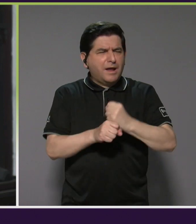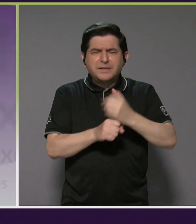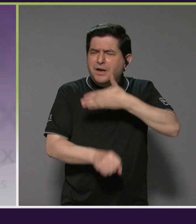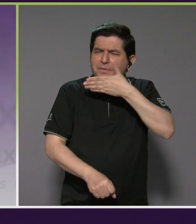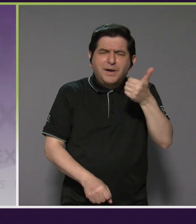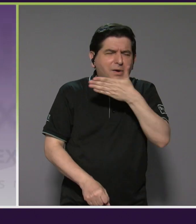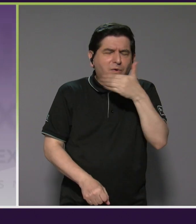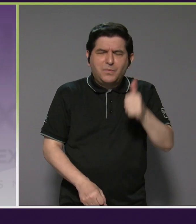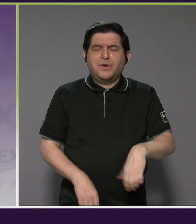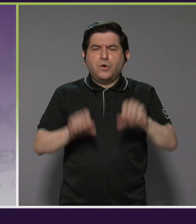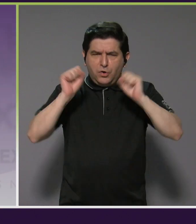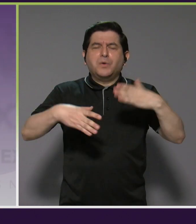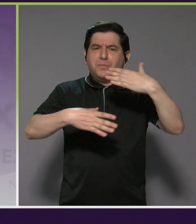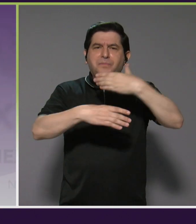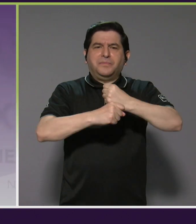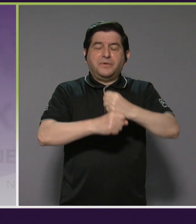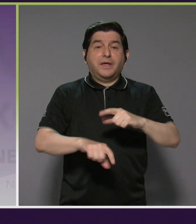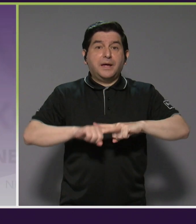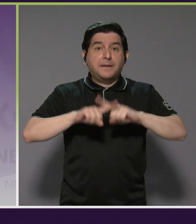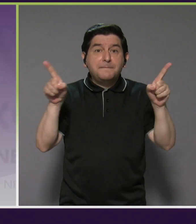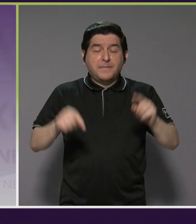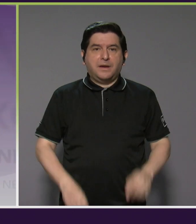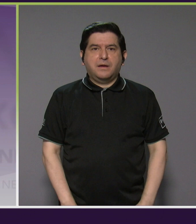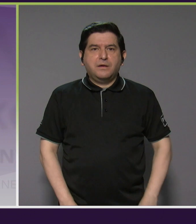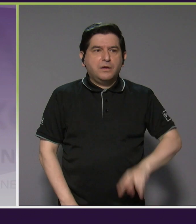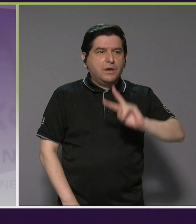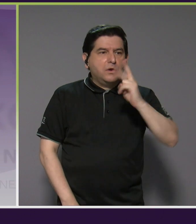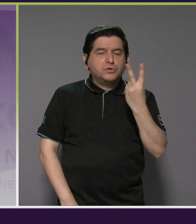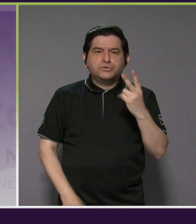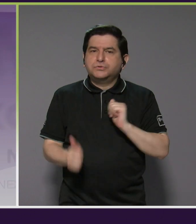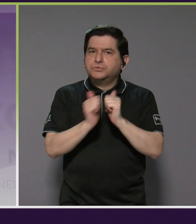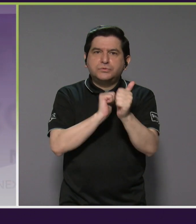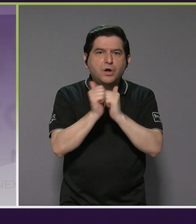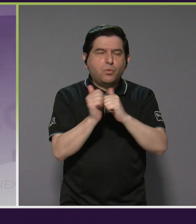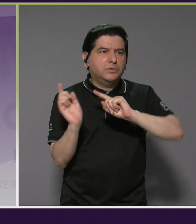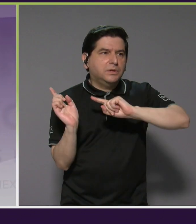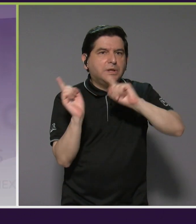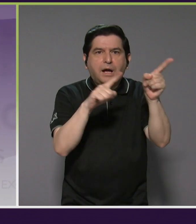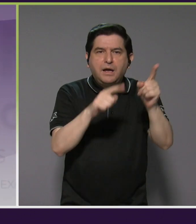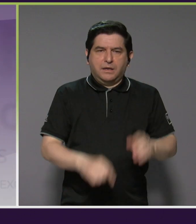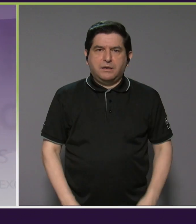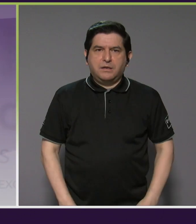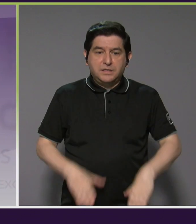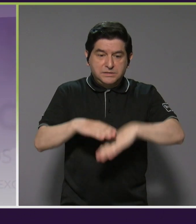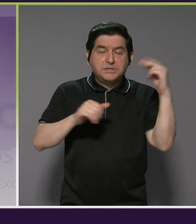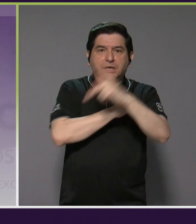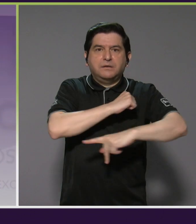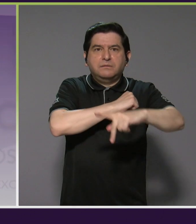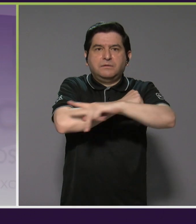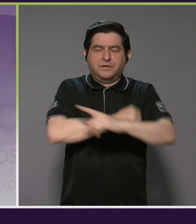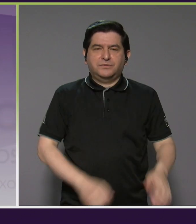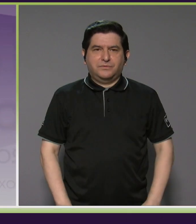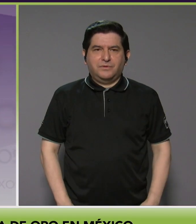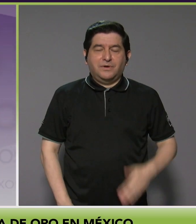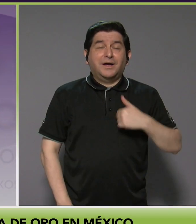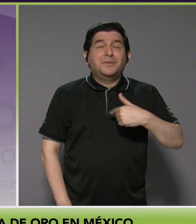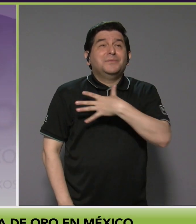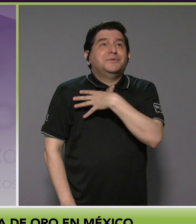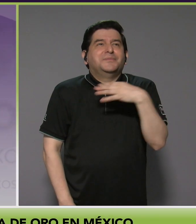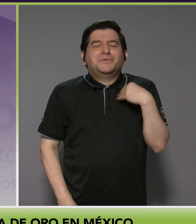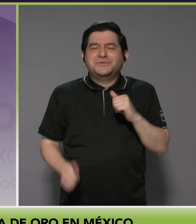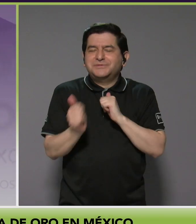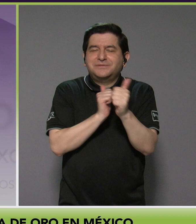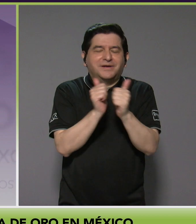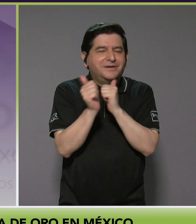que podíamos y lo que podemos hacer. Pero sí, era apenas la segunda competición en la que viajábamos o que salíamos del país. Claro, a mí me encantaría poder